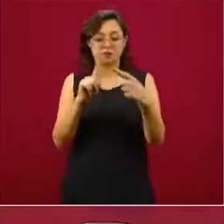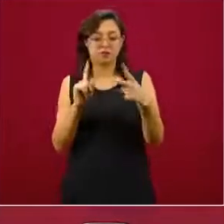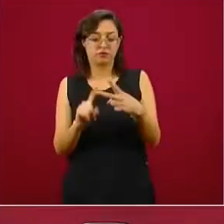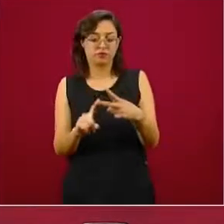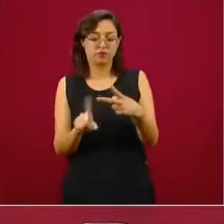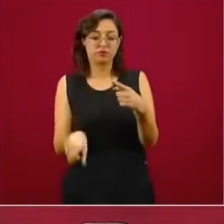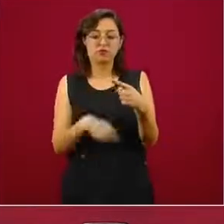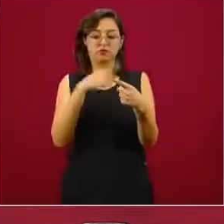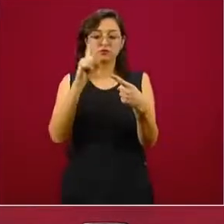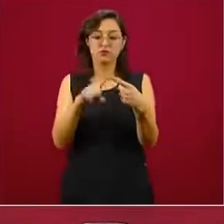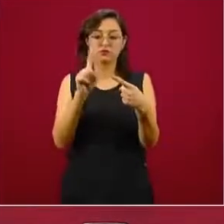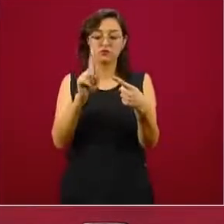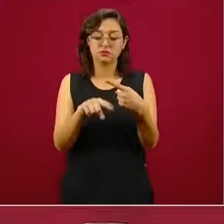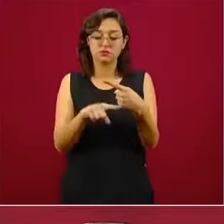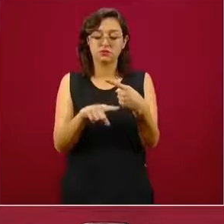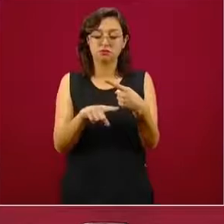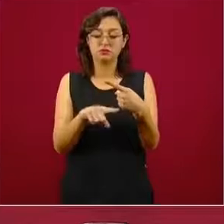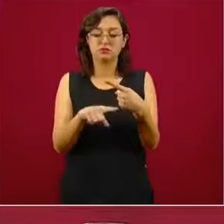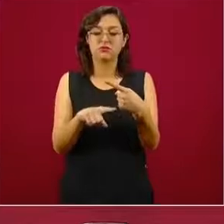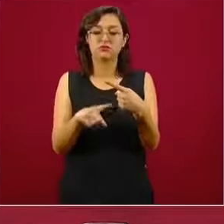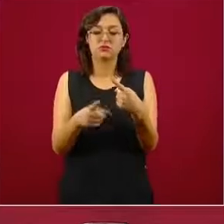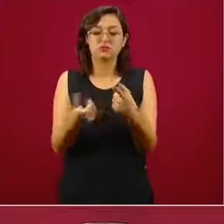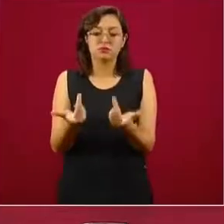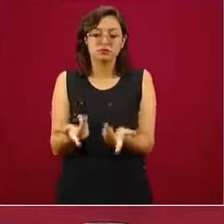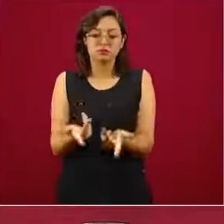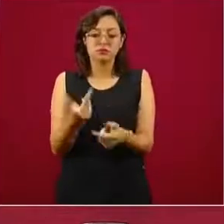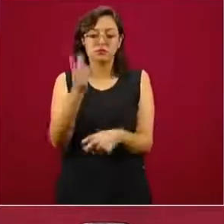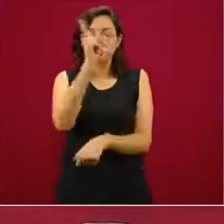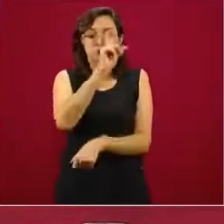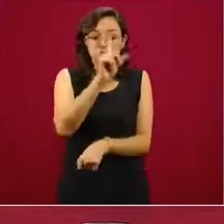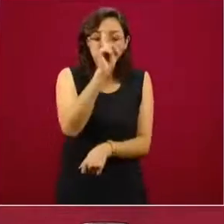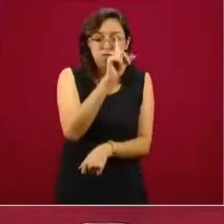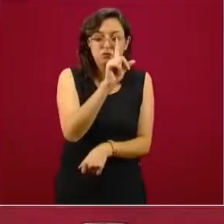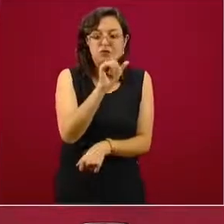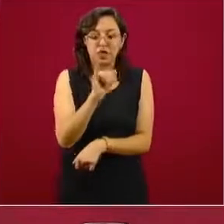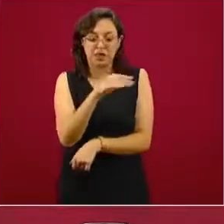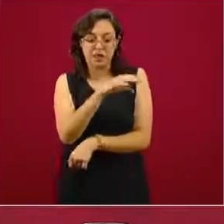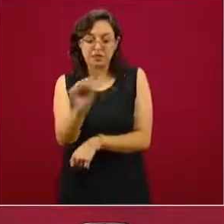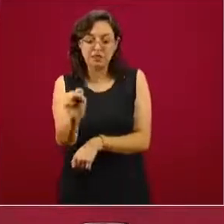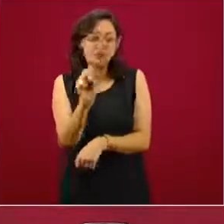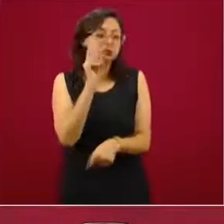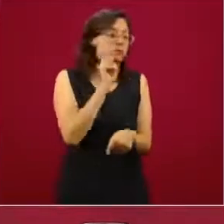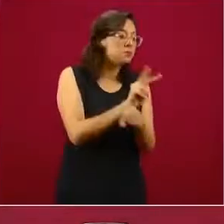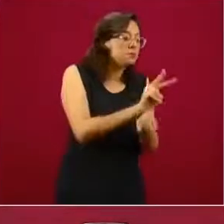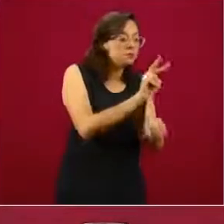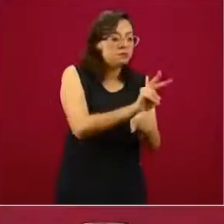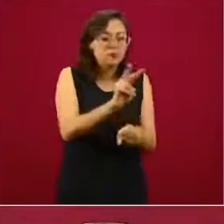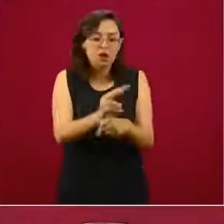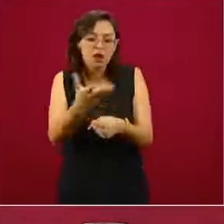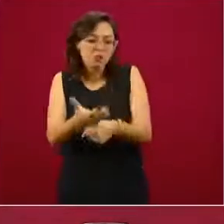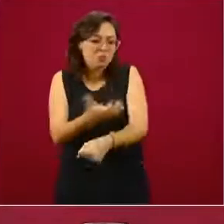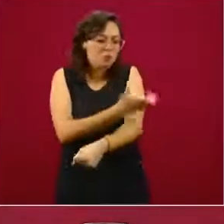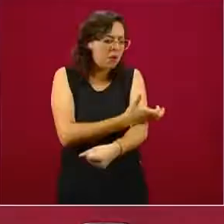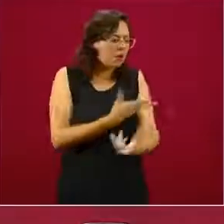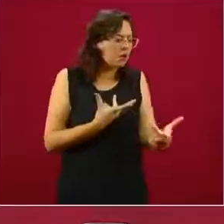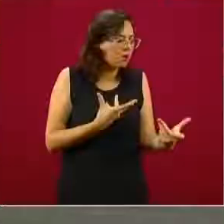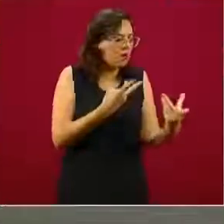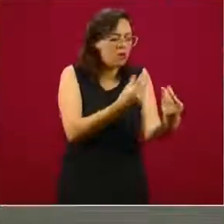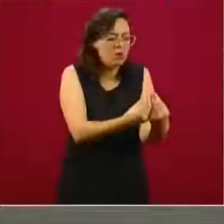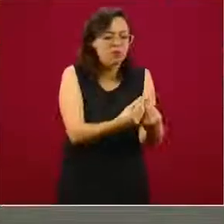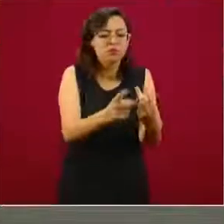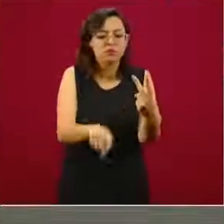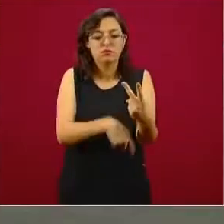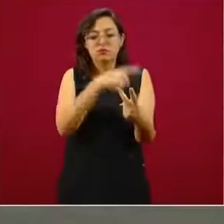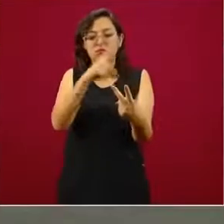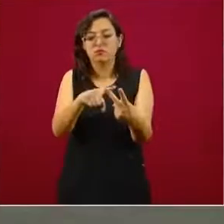lado, que haya acompañamiento, asesoría por parte del Seguro Social. También que puede haber